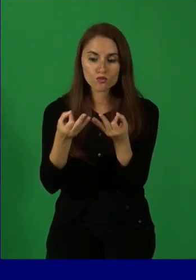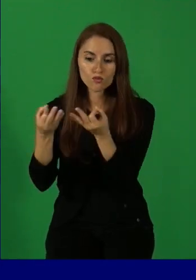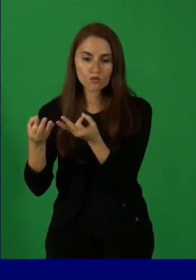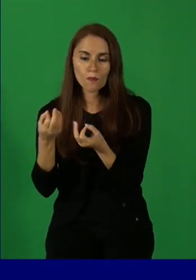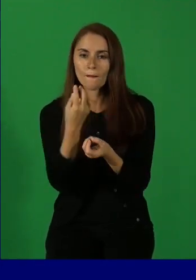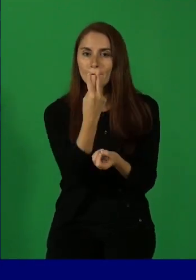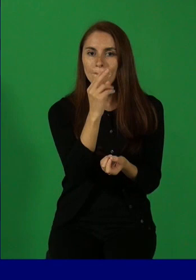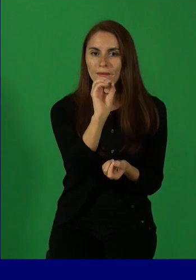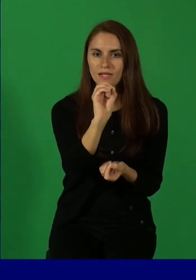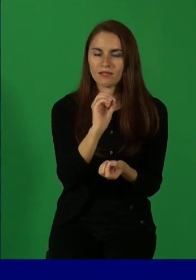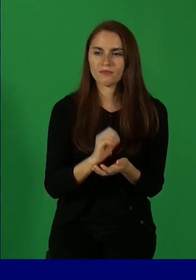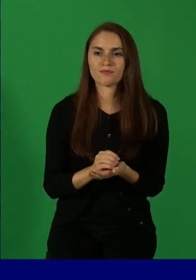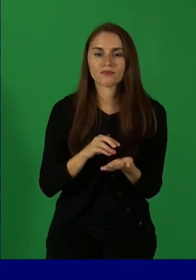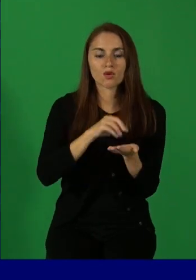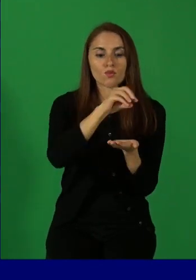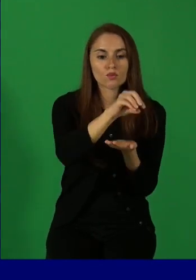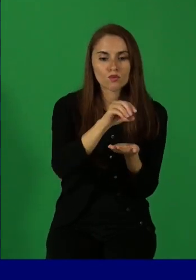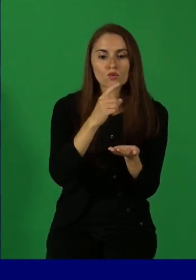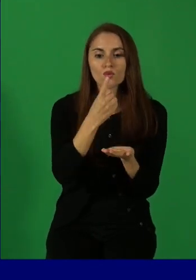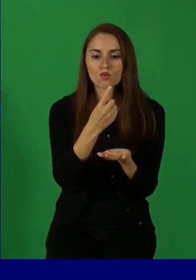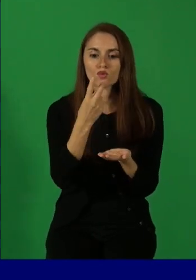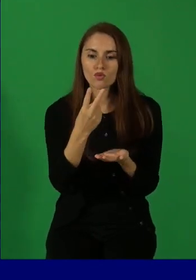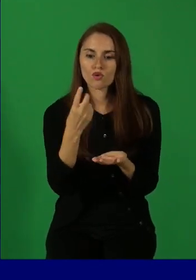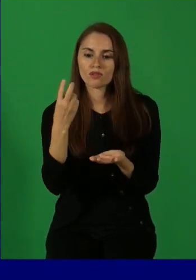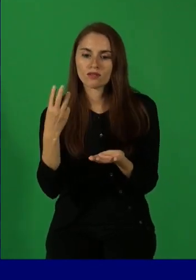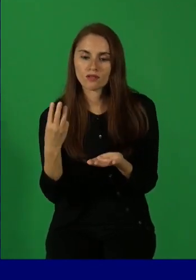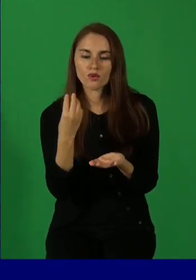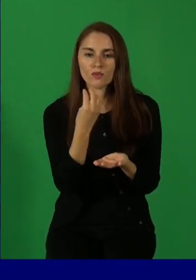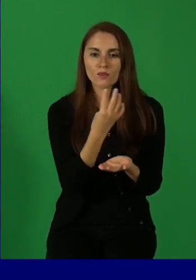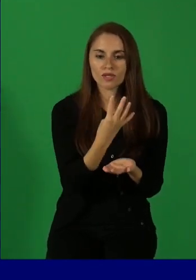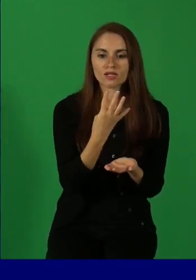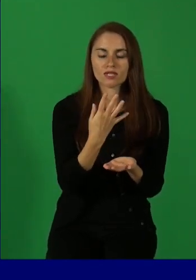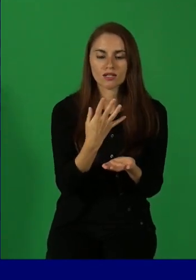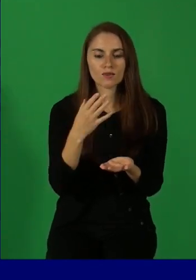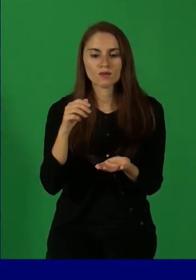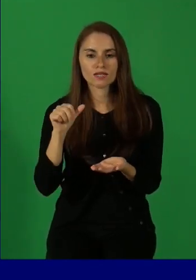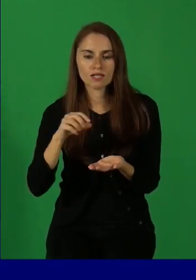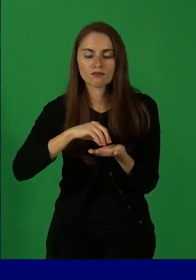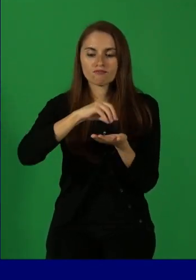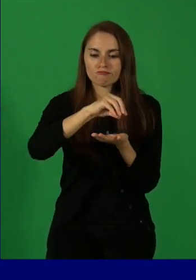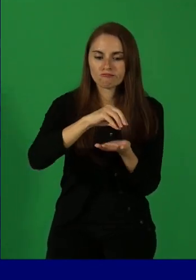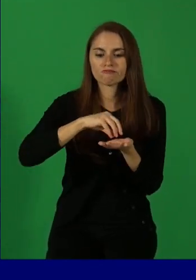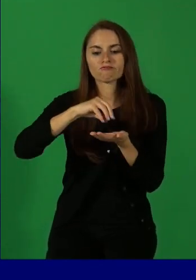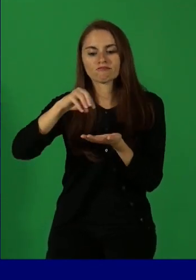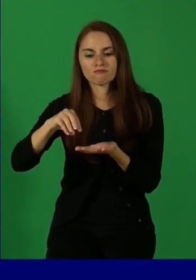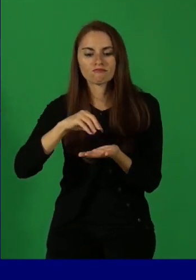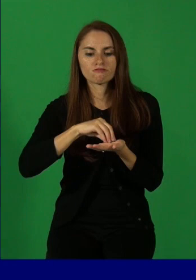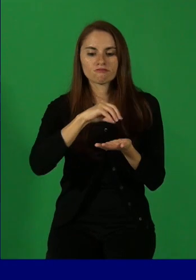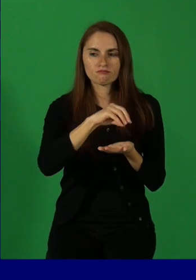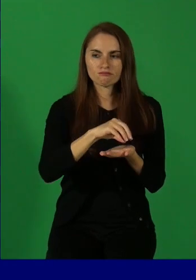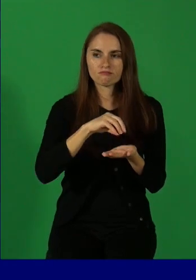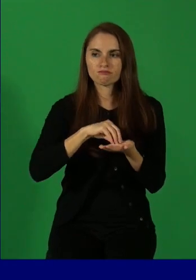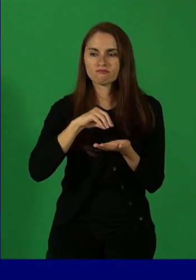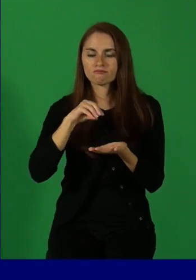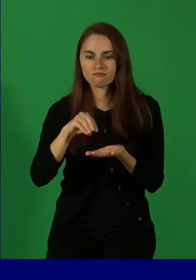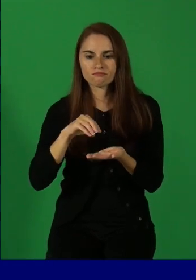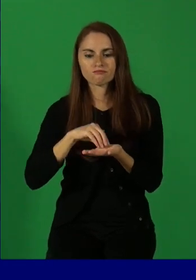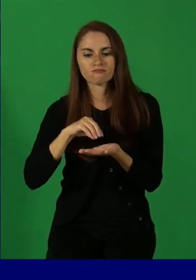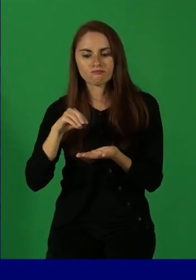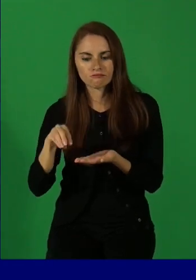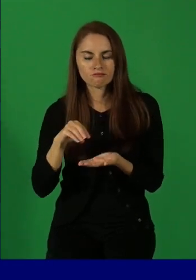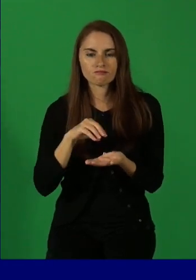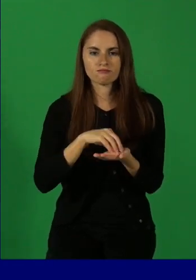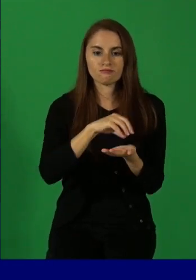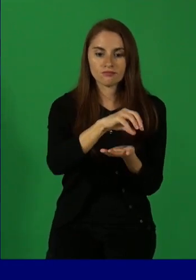Veamos entonces, 1, 2, 3, 4, 5, 6, 7, 8, 9, 10,